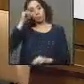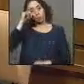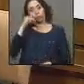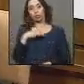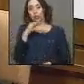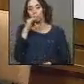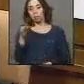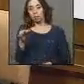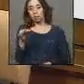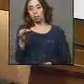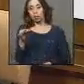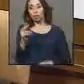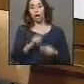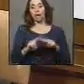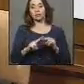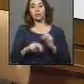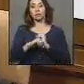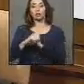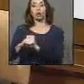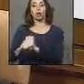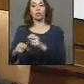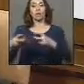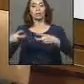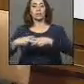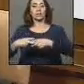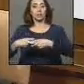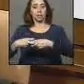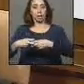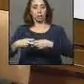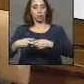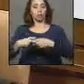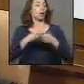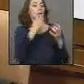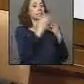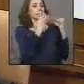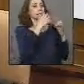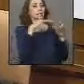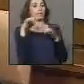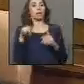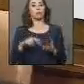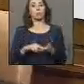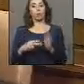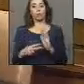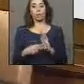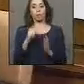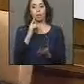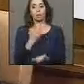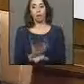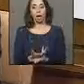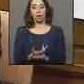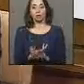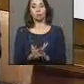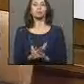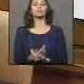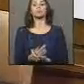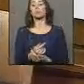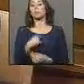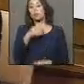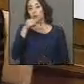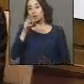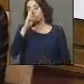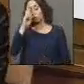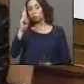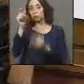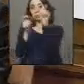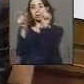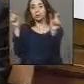perdónenme que lo diga, una práctica antisindical. Y ese es el problema que tenemos. Y se lo quiero decir con mucho